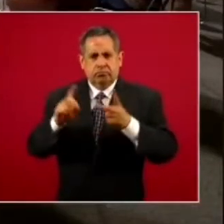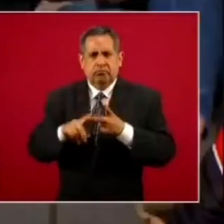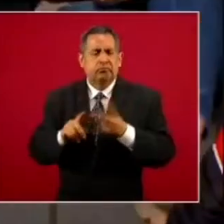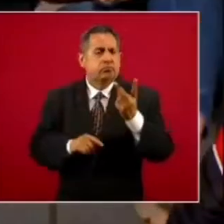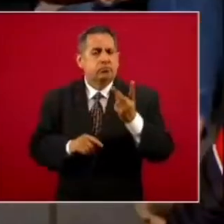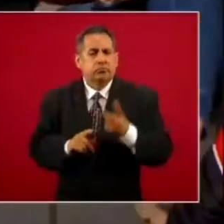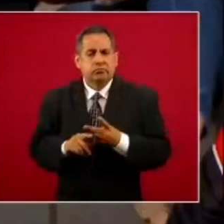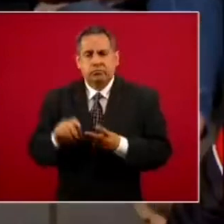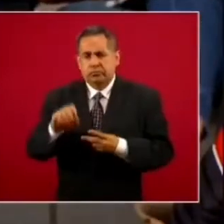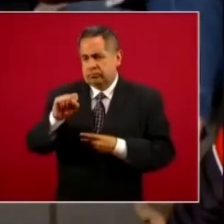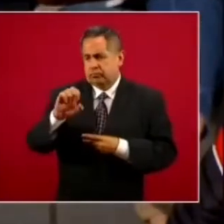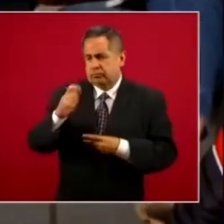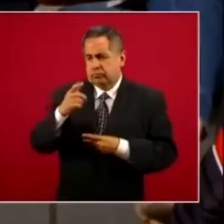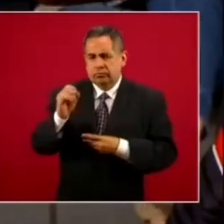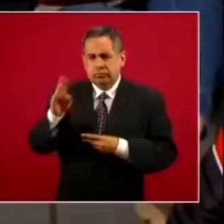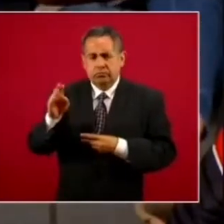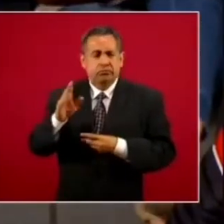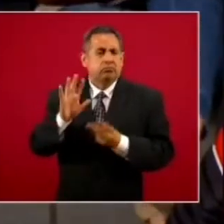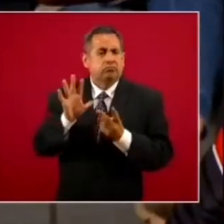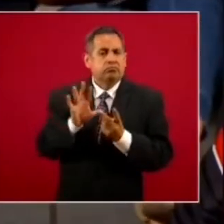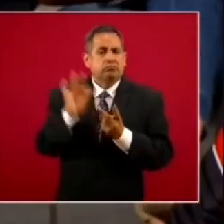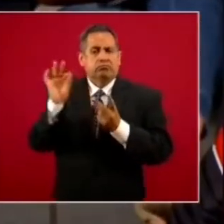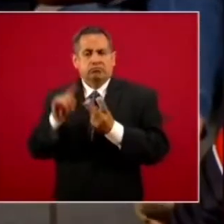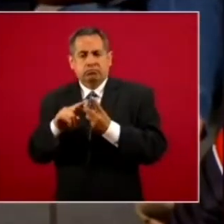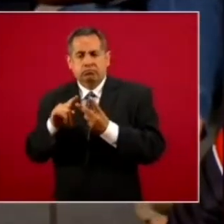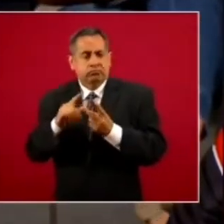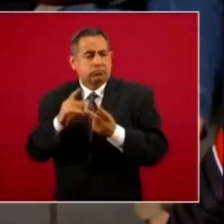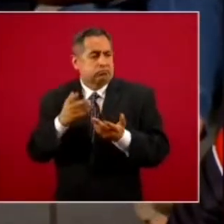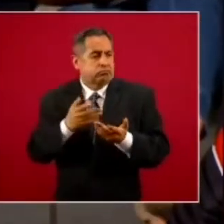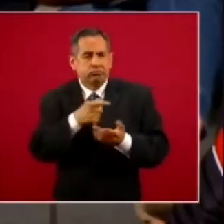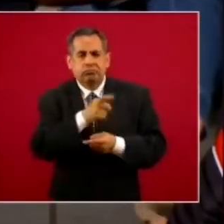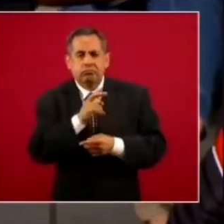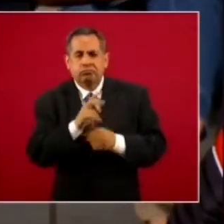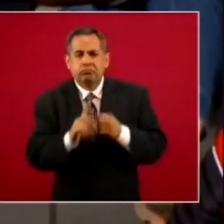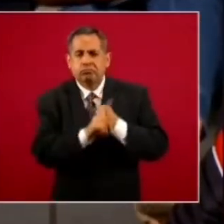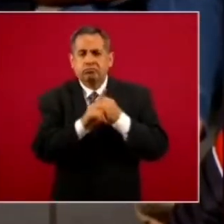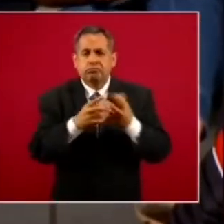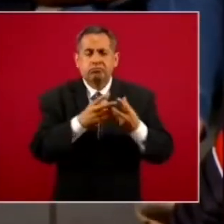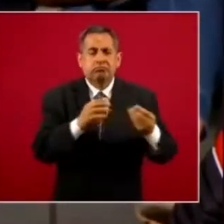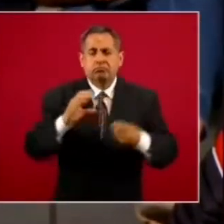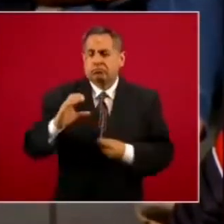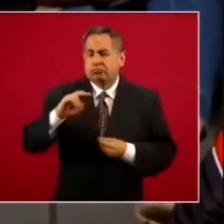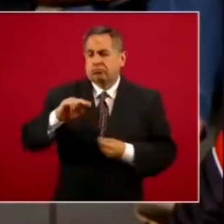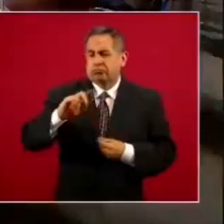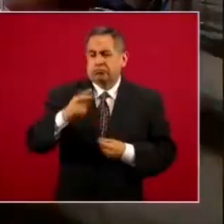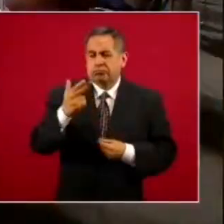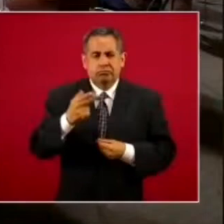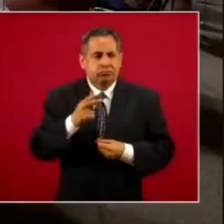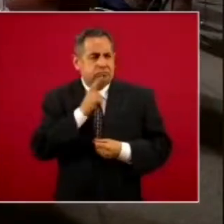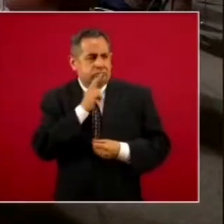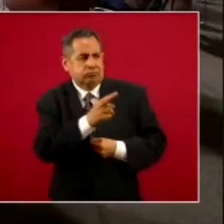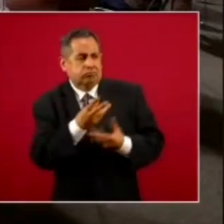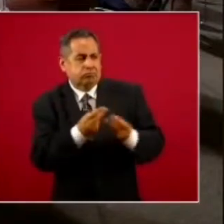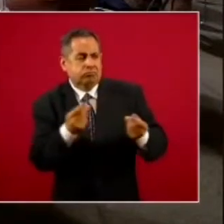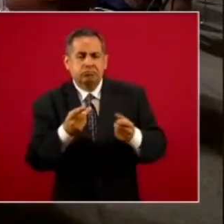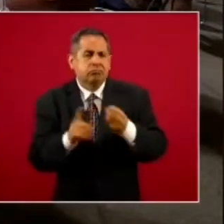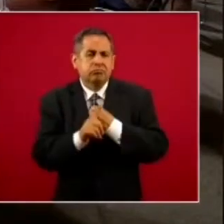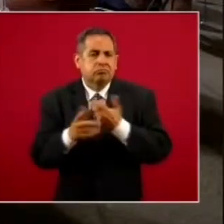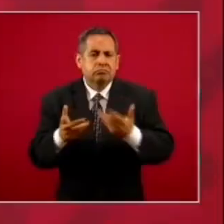la CEGOF ha planteado alternativas para resolver el problema de la CNDH.